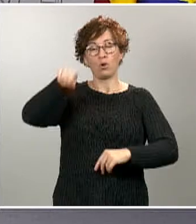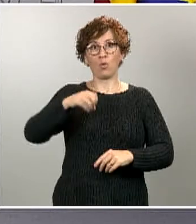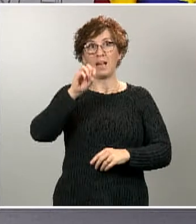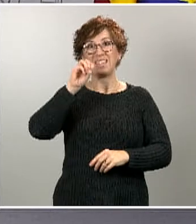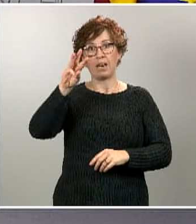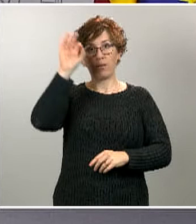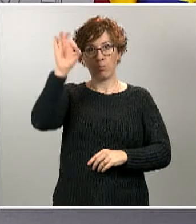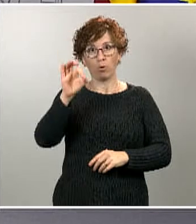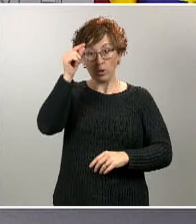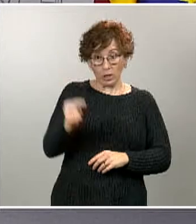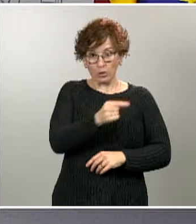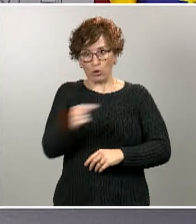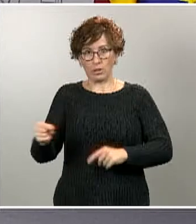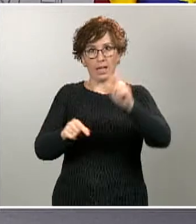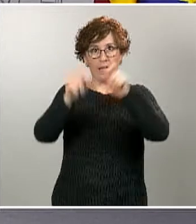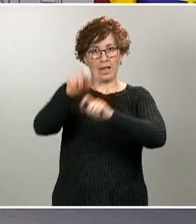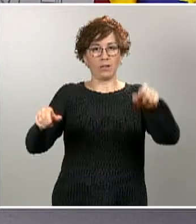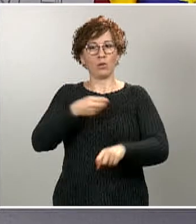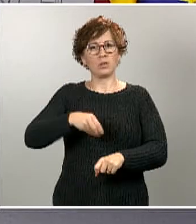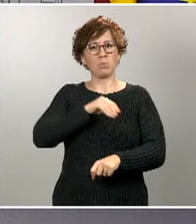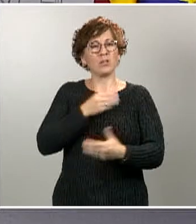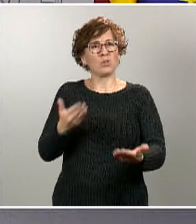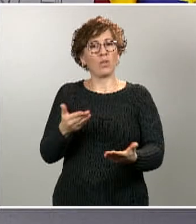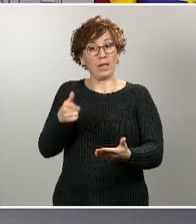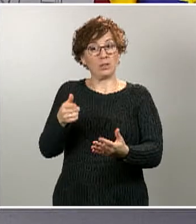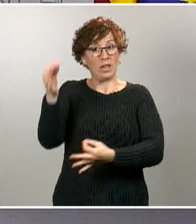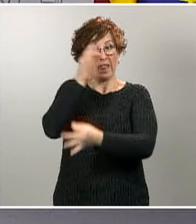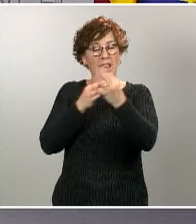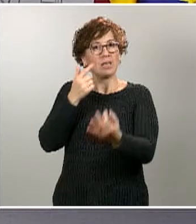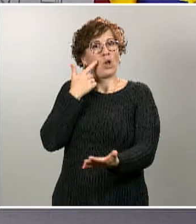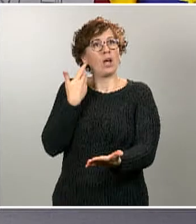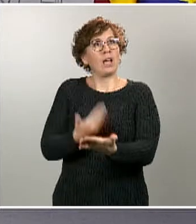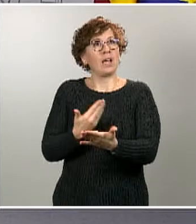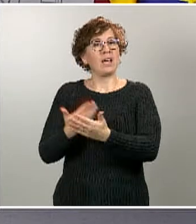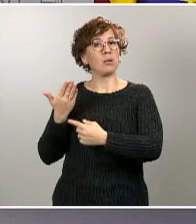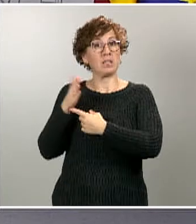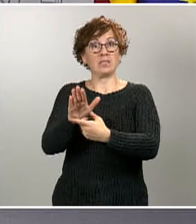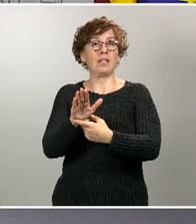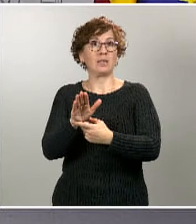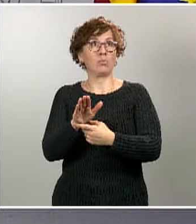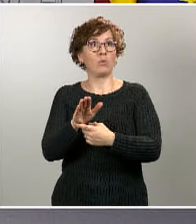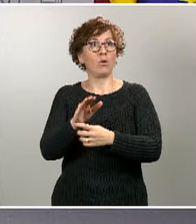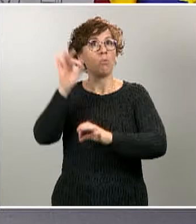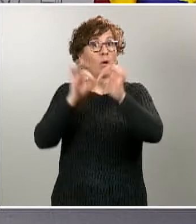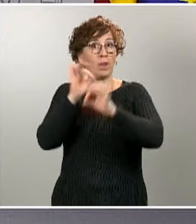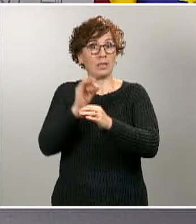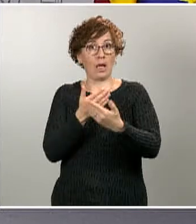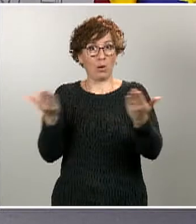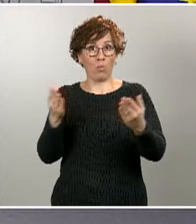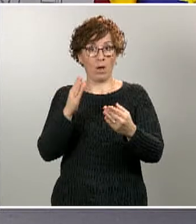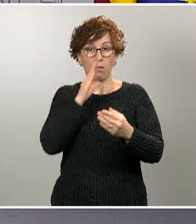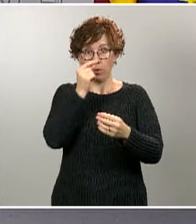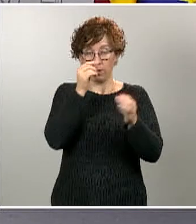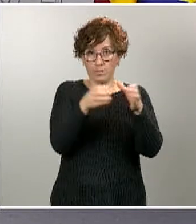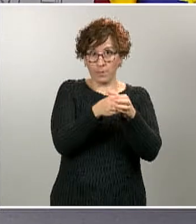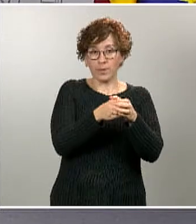representativo es este estudio teniendo en cuenta esto, por un lado? Y mi segunda pregunta tiene que ver con, usted insiste mucho en que